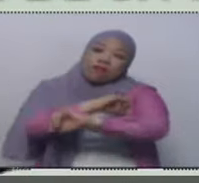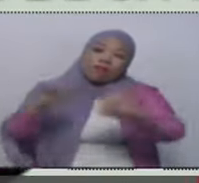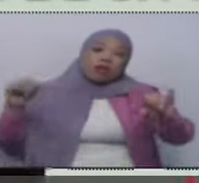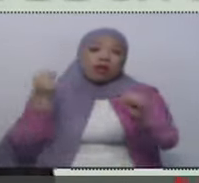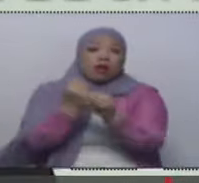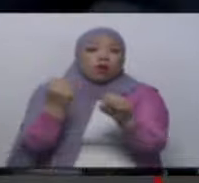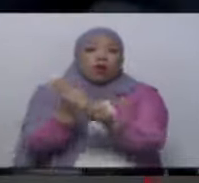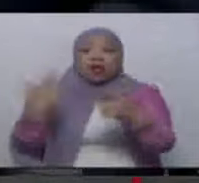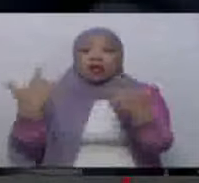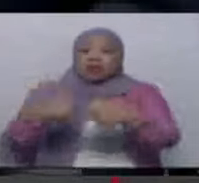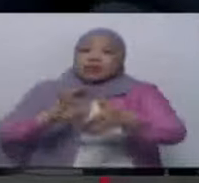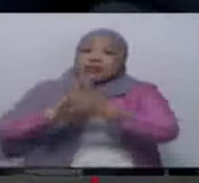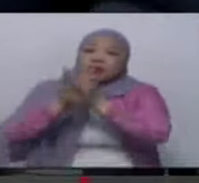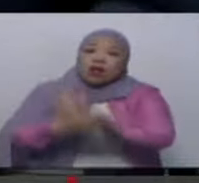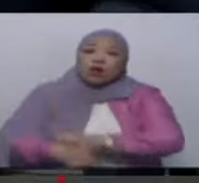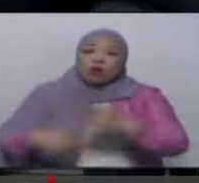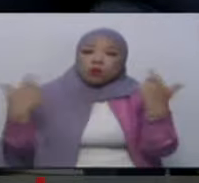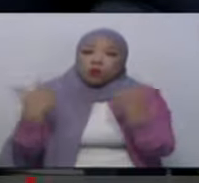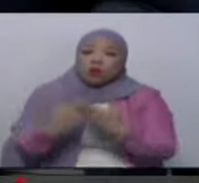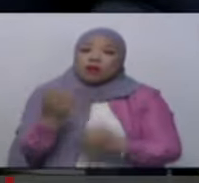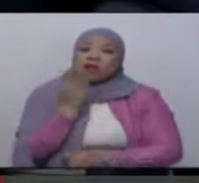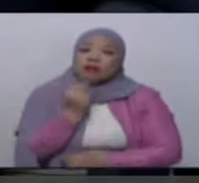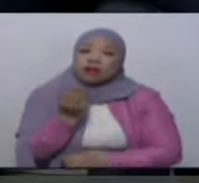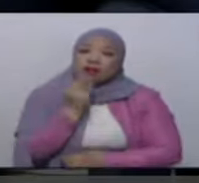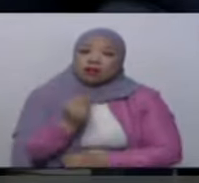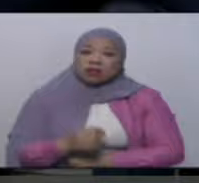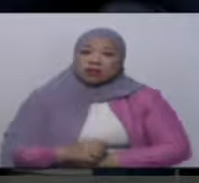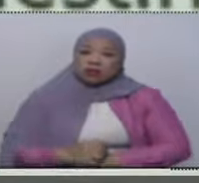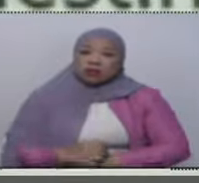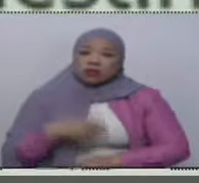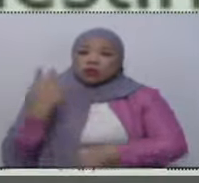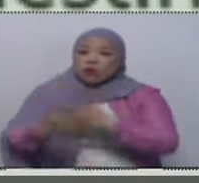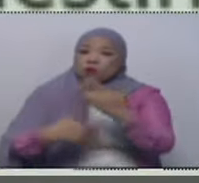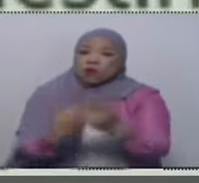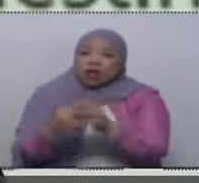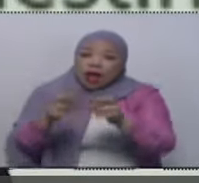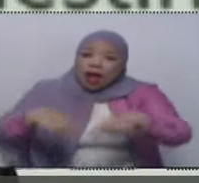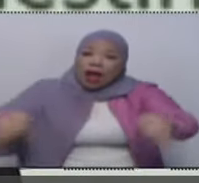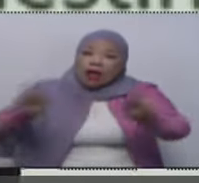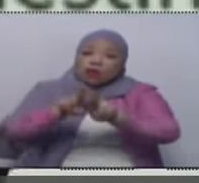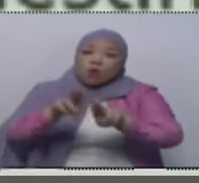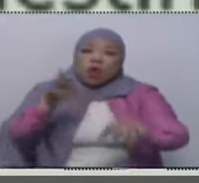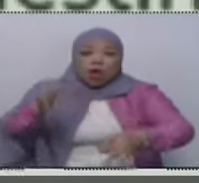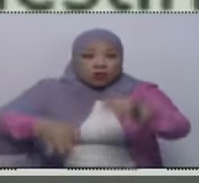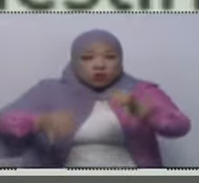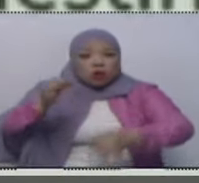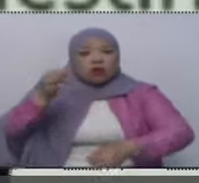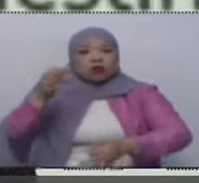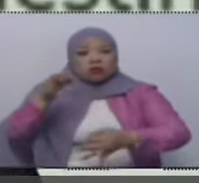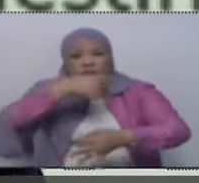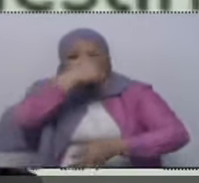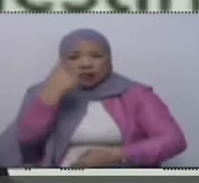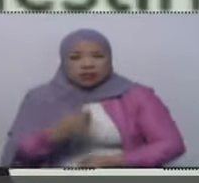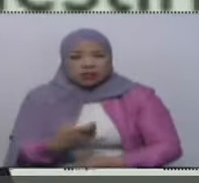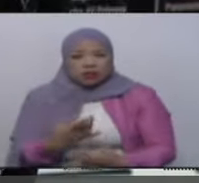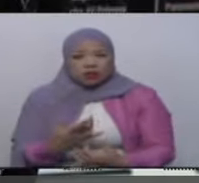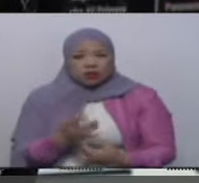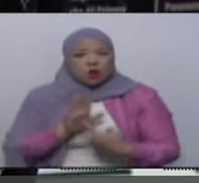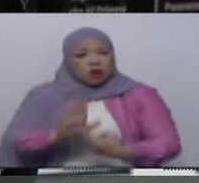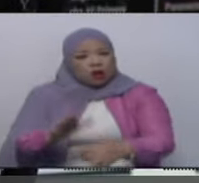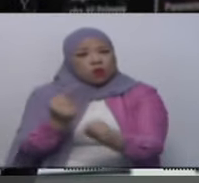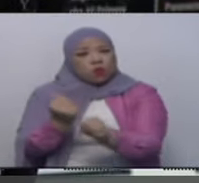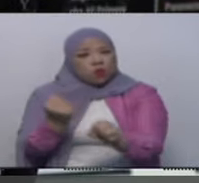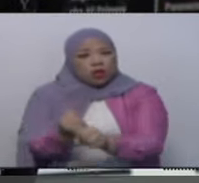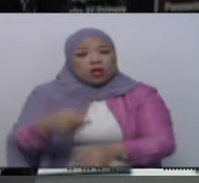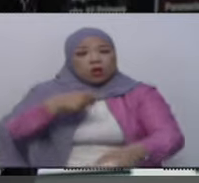la guerra en Israel, que Naciones Unidas debe actuarse más serio, que el